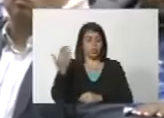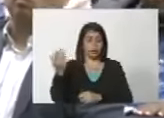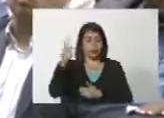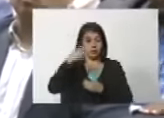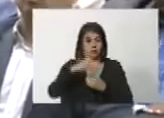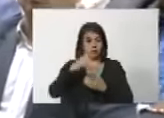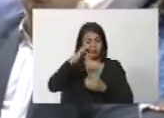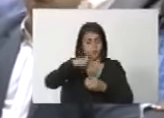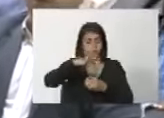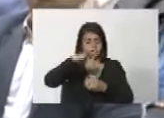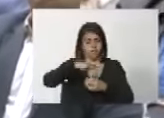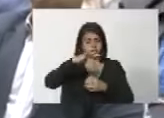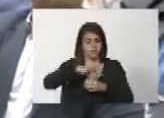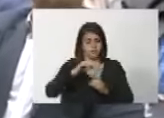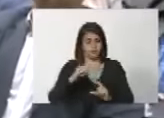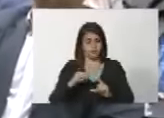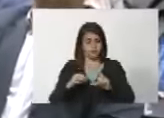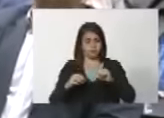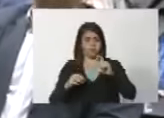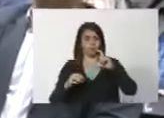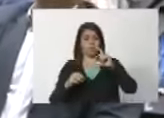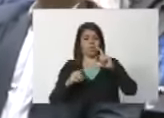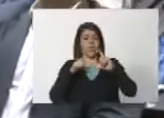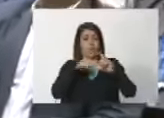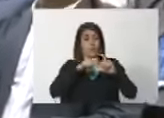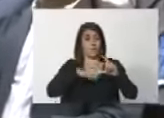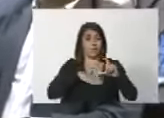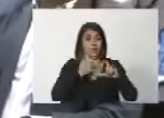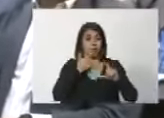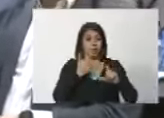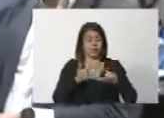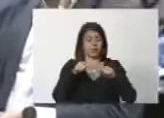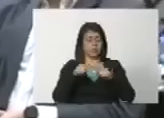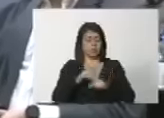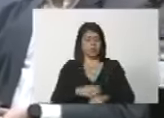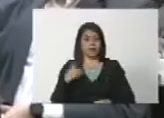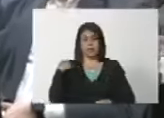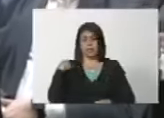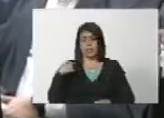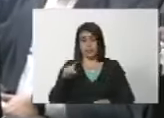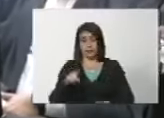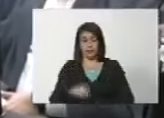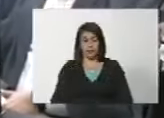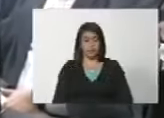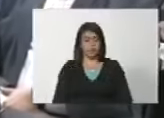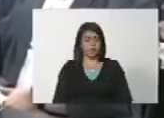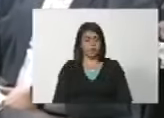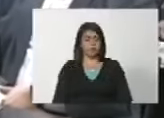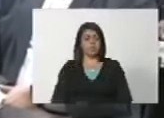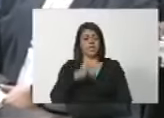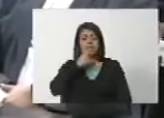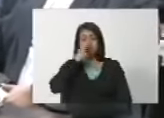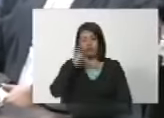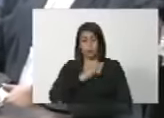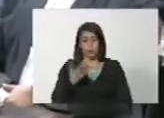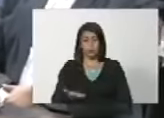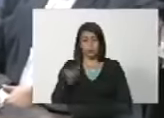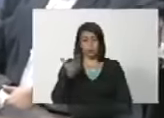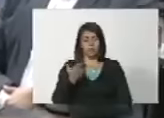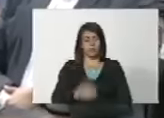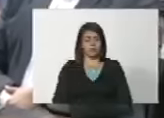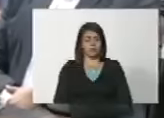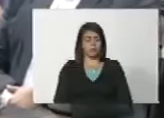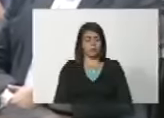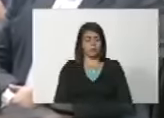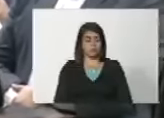importantes fondos de inversiones, por lo cual podemos decir que tenemos una convicción importante